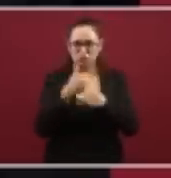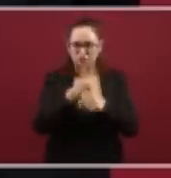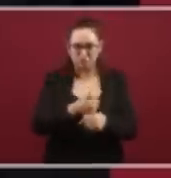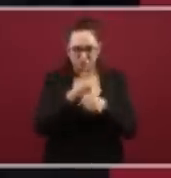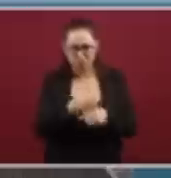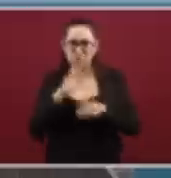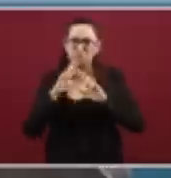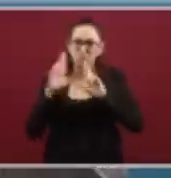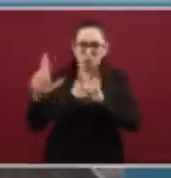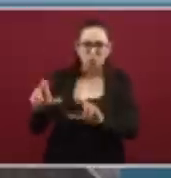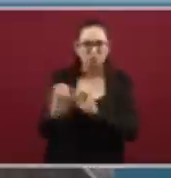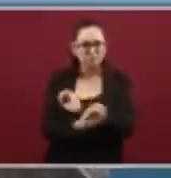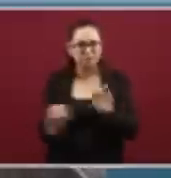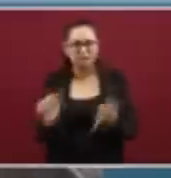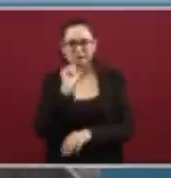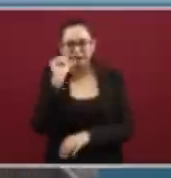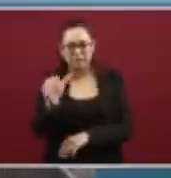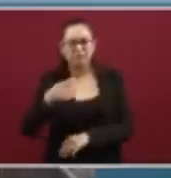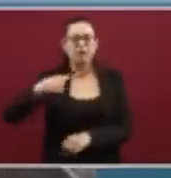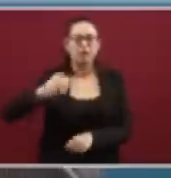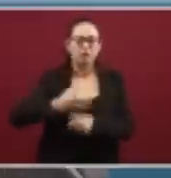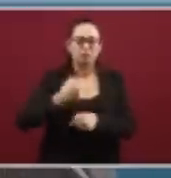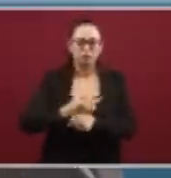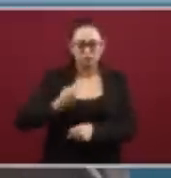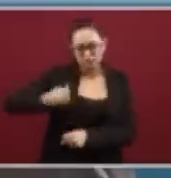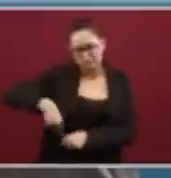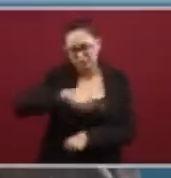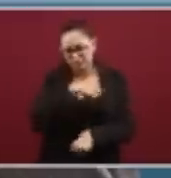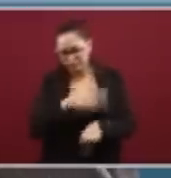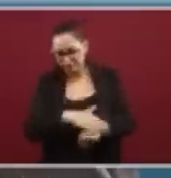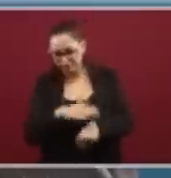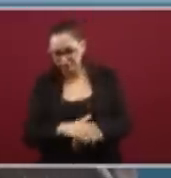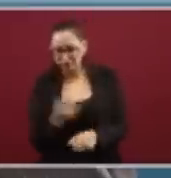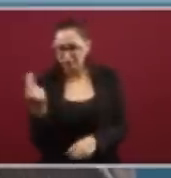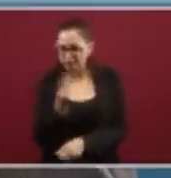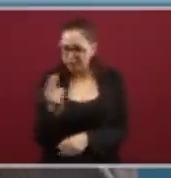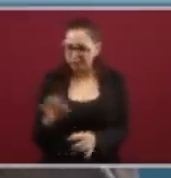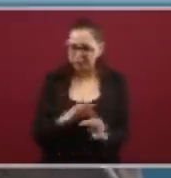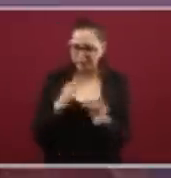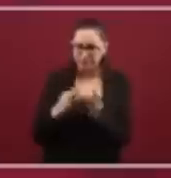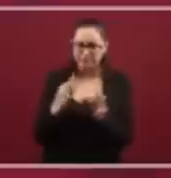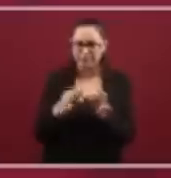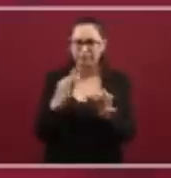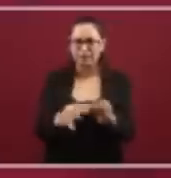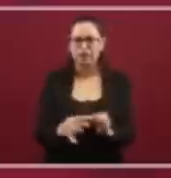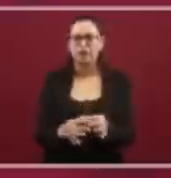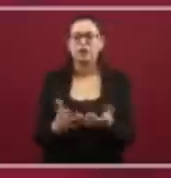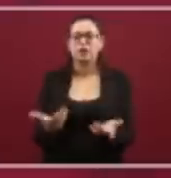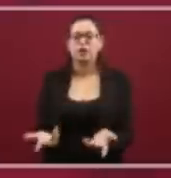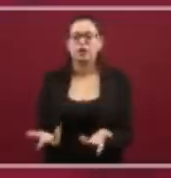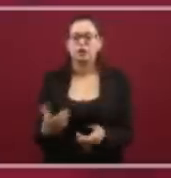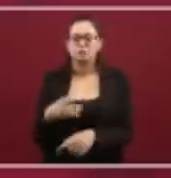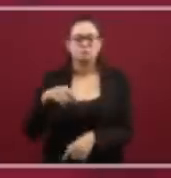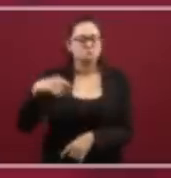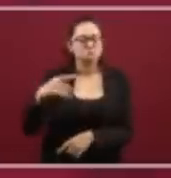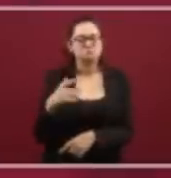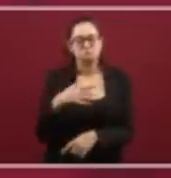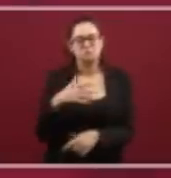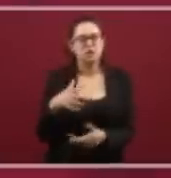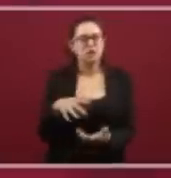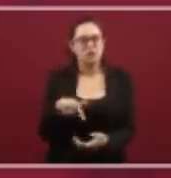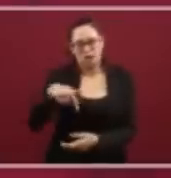las cuales estamos en proceso de cumplimiento las en su mayoría a mediados de este mes serán